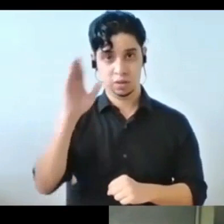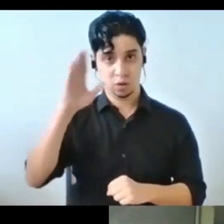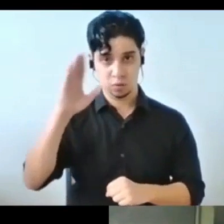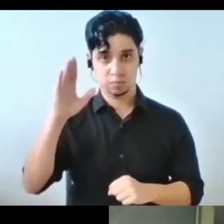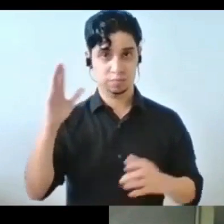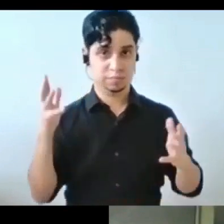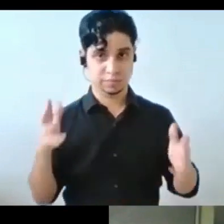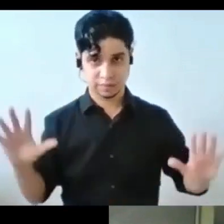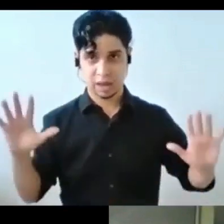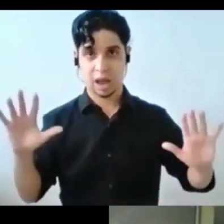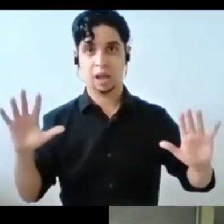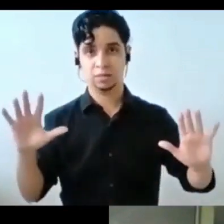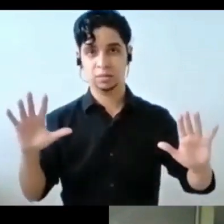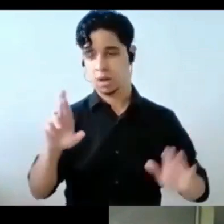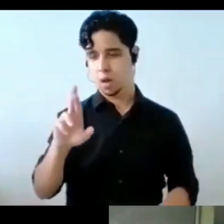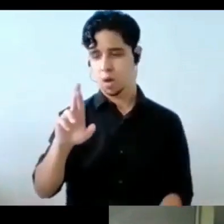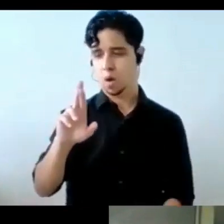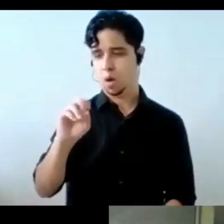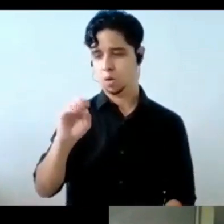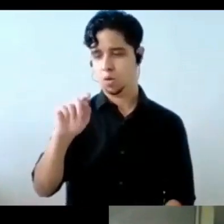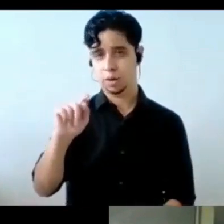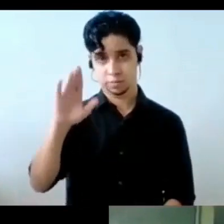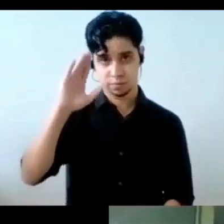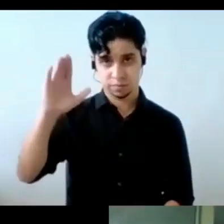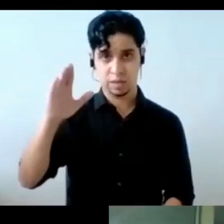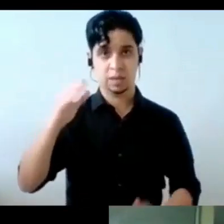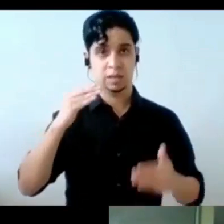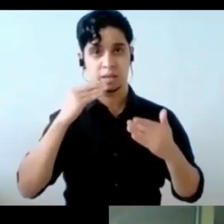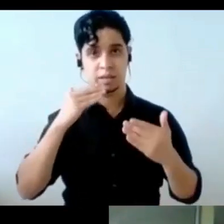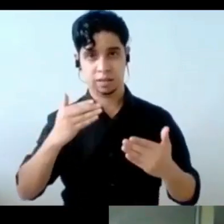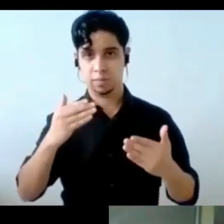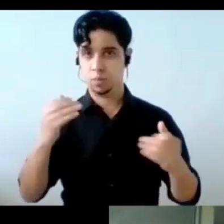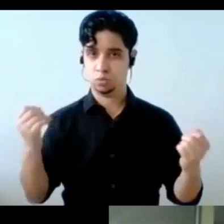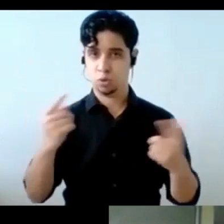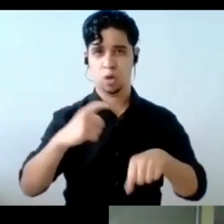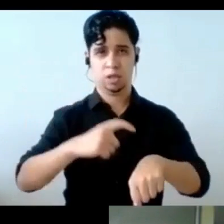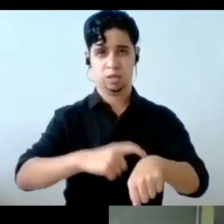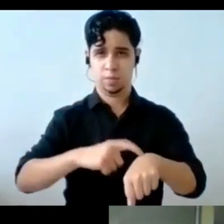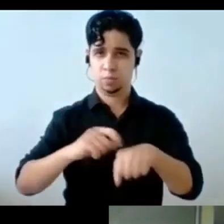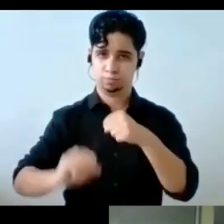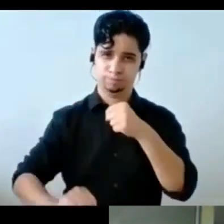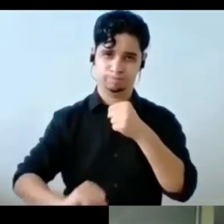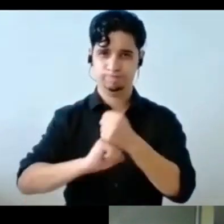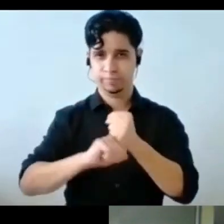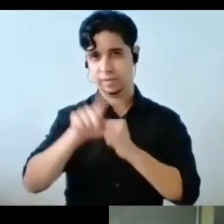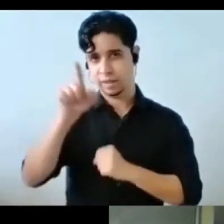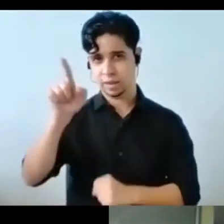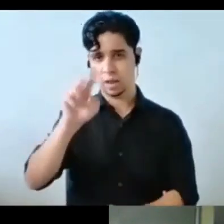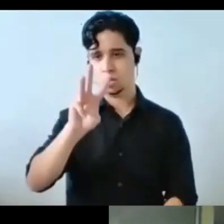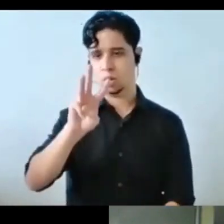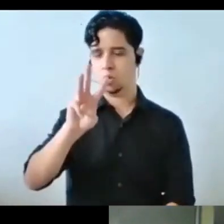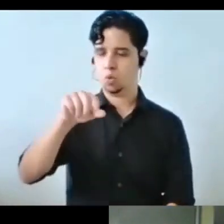Bueno, volvemos a decirle a Robert Rivera hello. Y muchas gracias por todo ese tiempo maravilloso que pasamos allá en